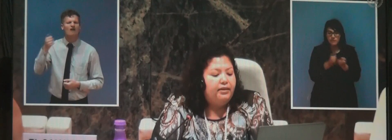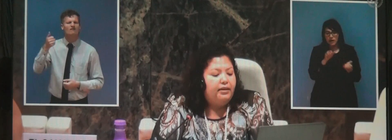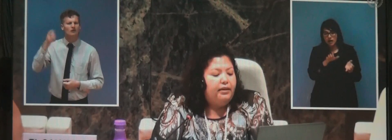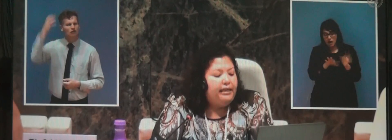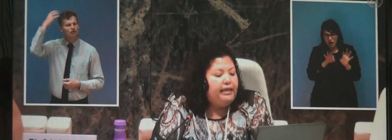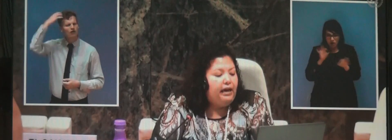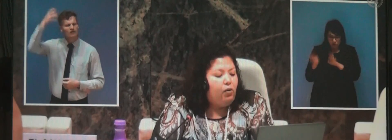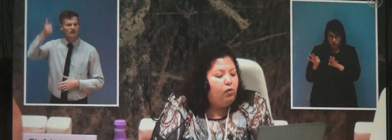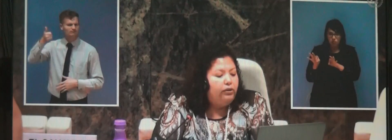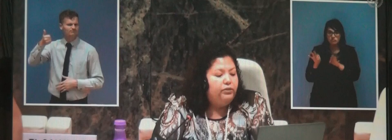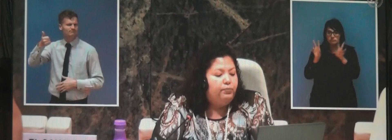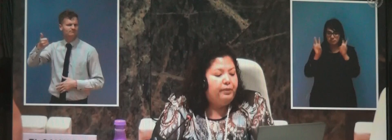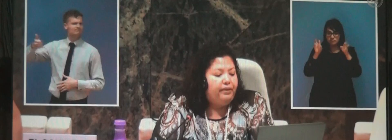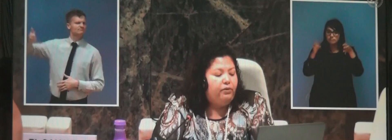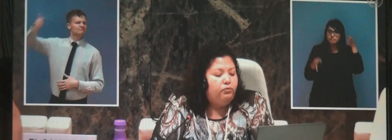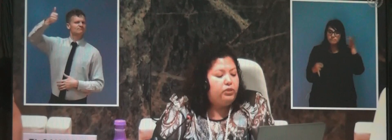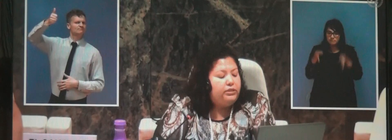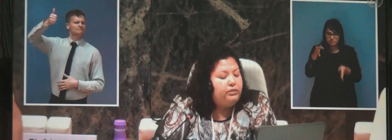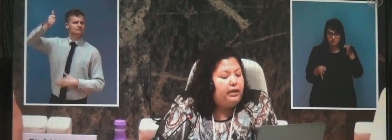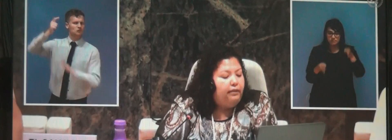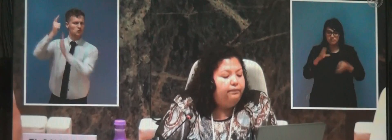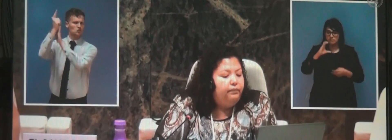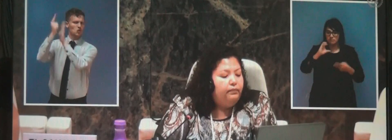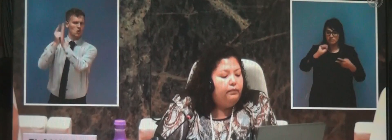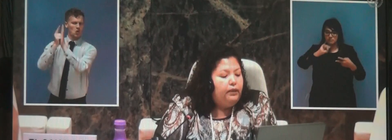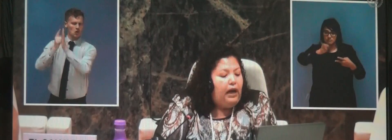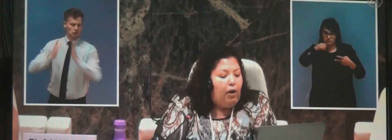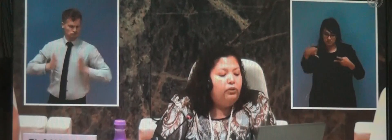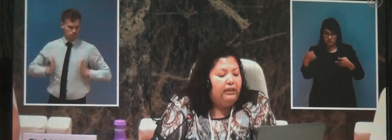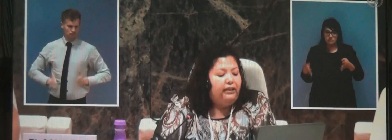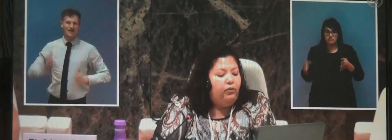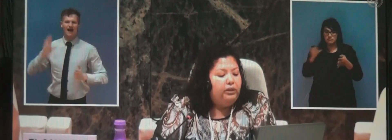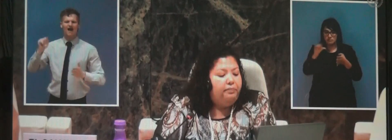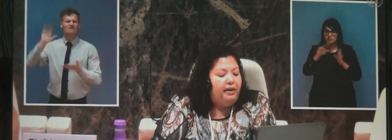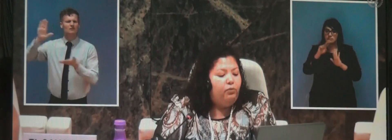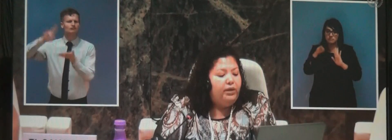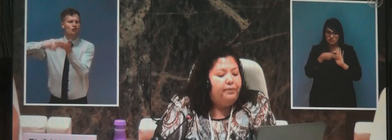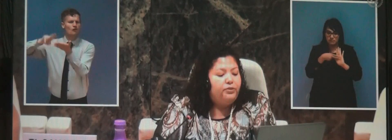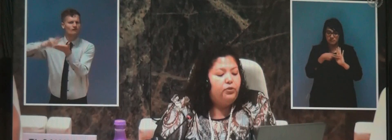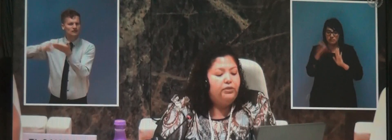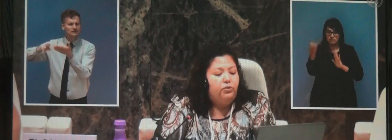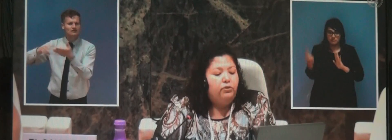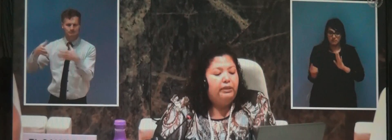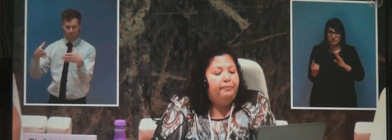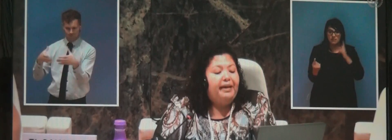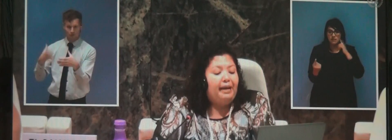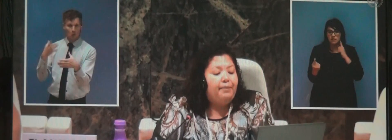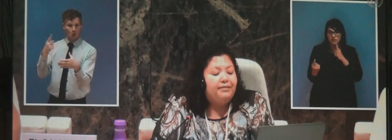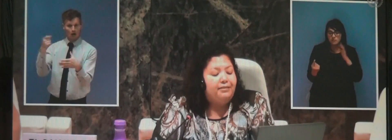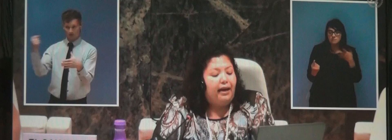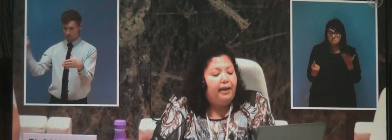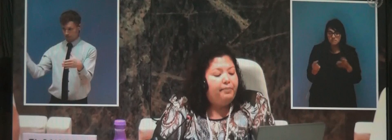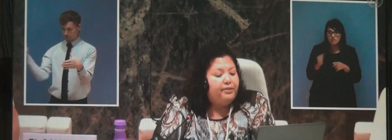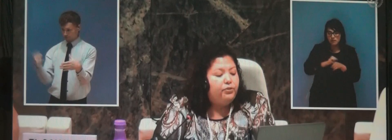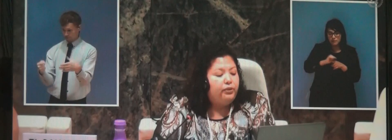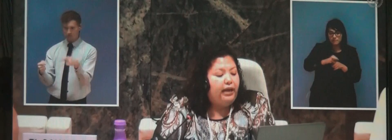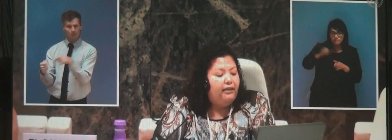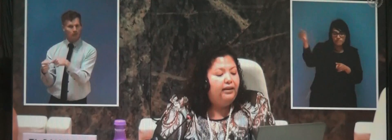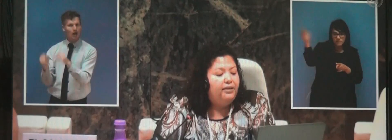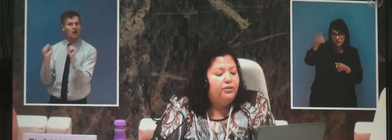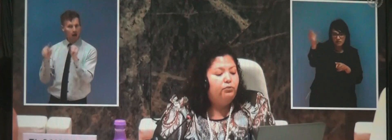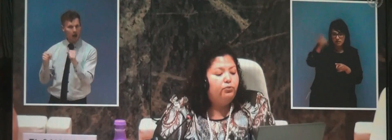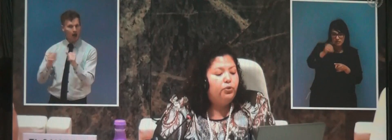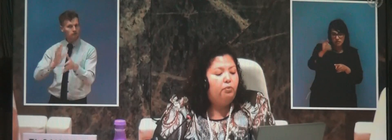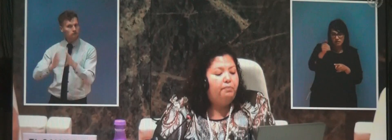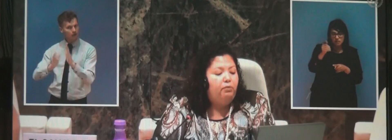judiciales, y la Corte Suprema de Justicia ha contratado también a una persona sorda para capacitar al personal